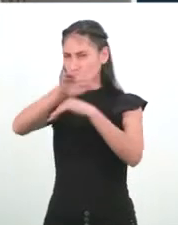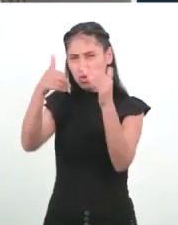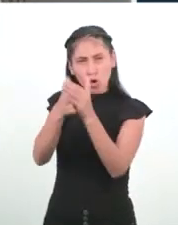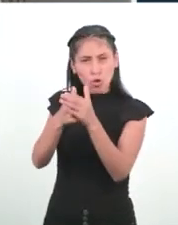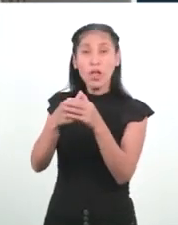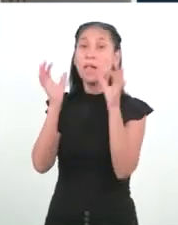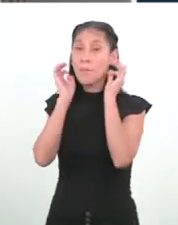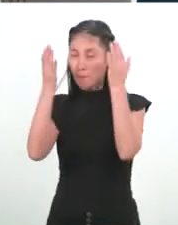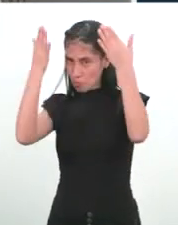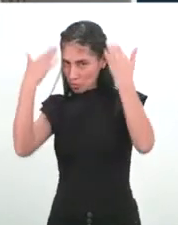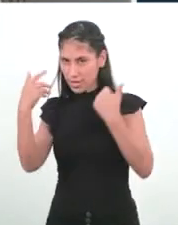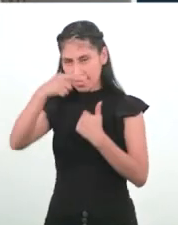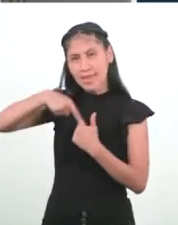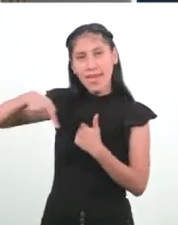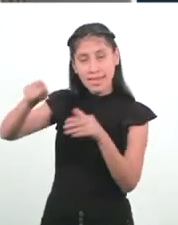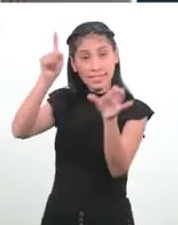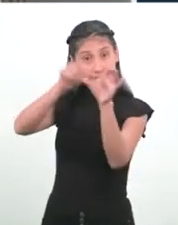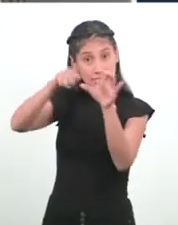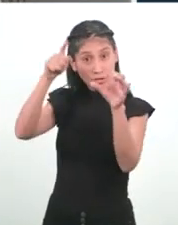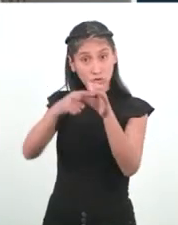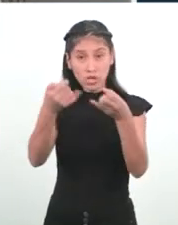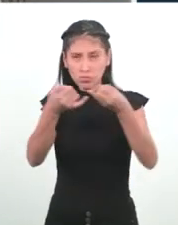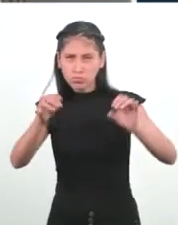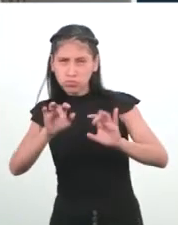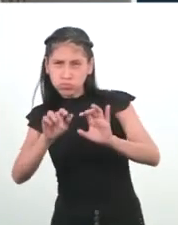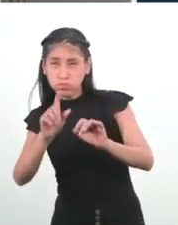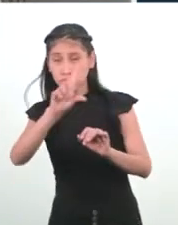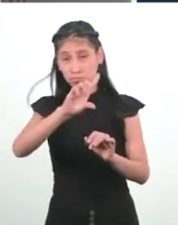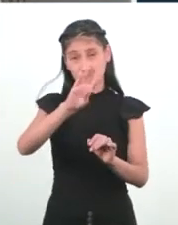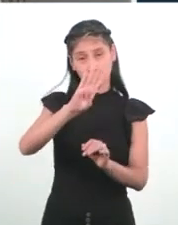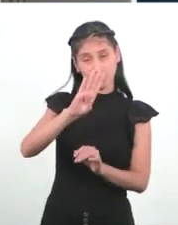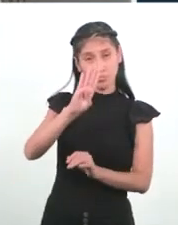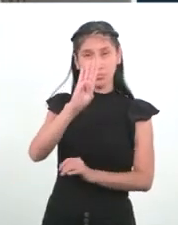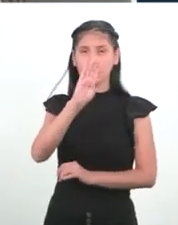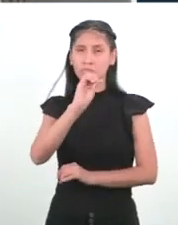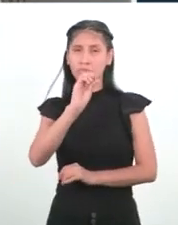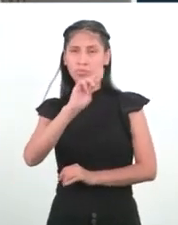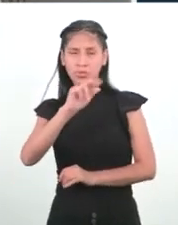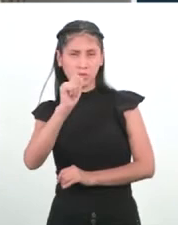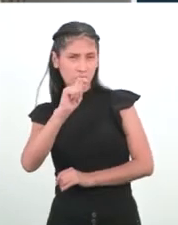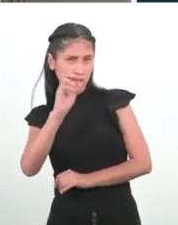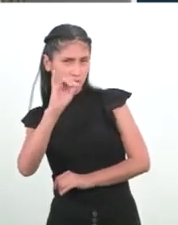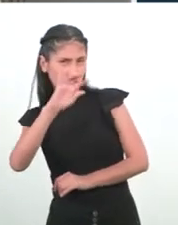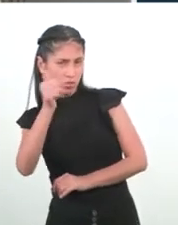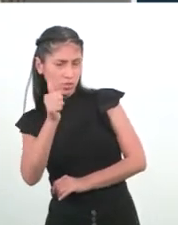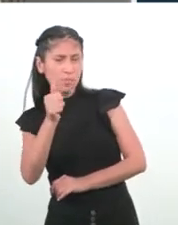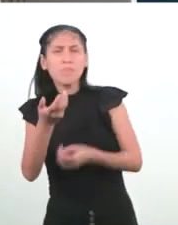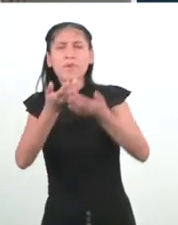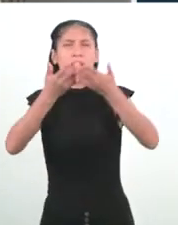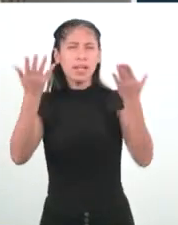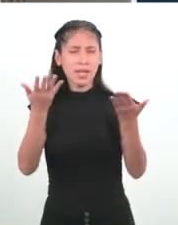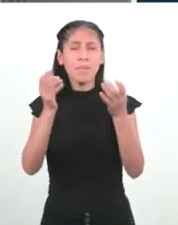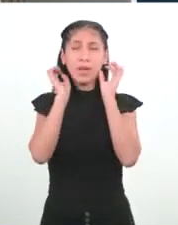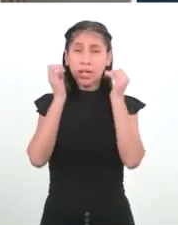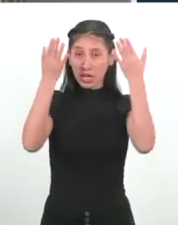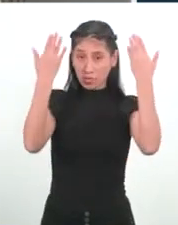específicamente. Decidimos que íbamos a dedicarnos a formar a más personas para que pudiesen comenzar carreras como programadoras.